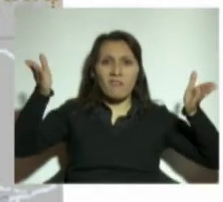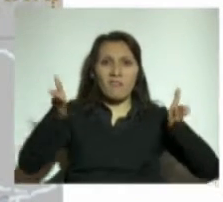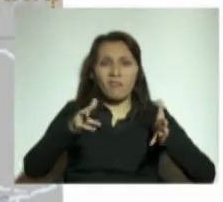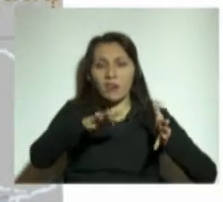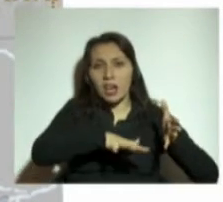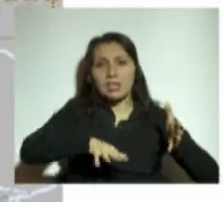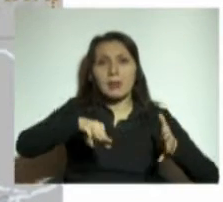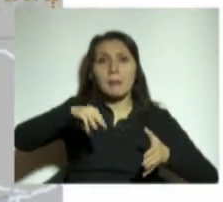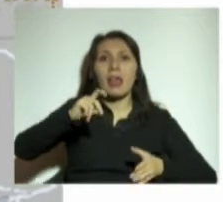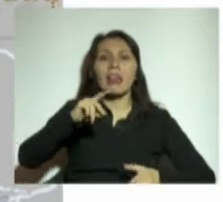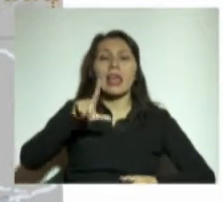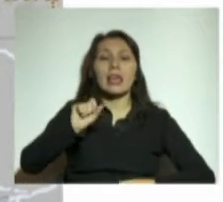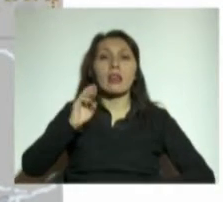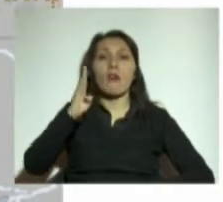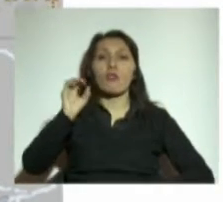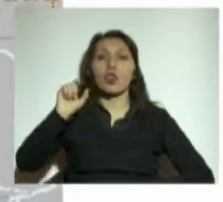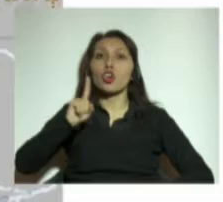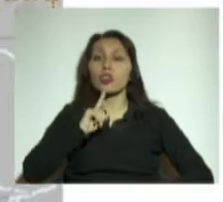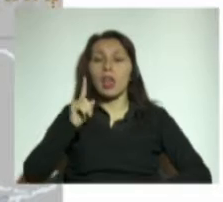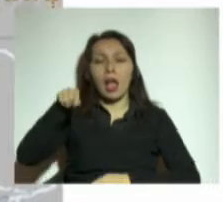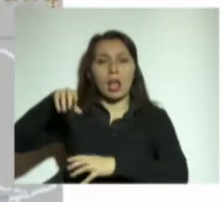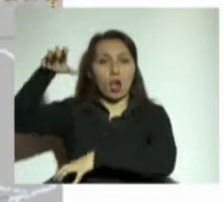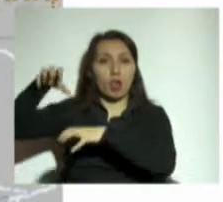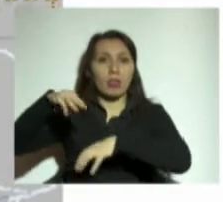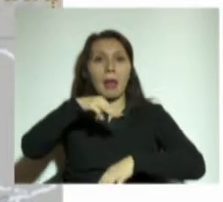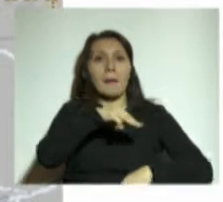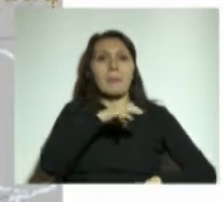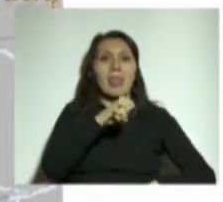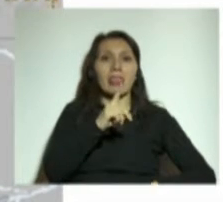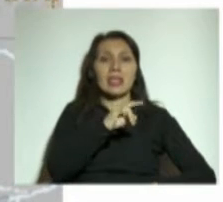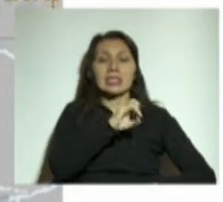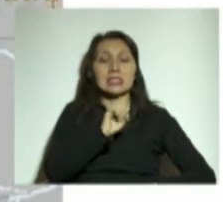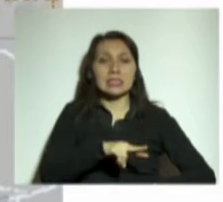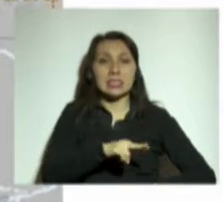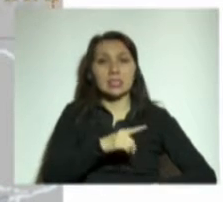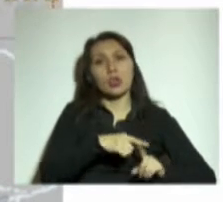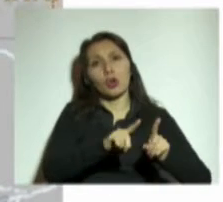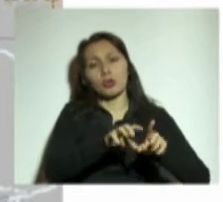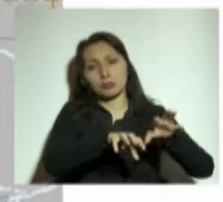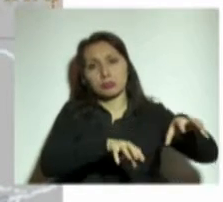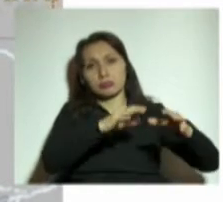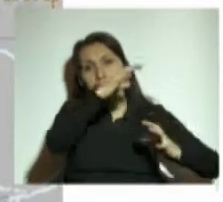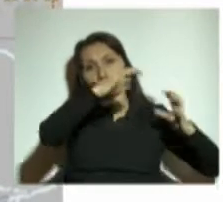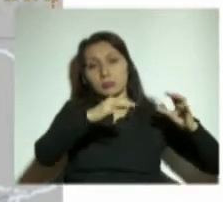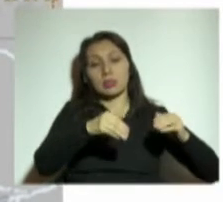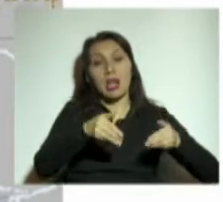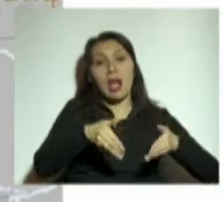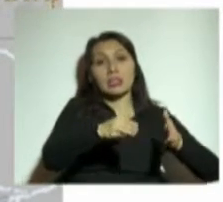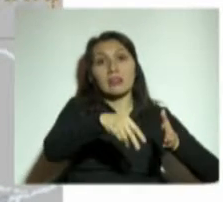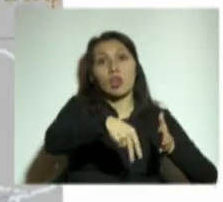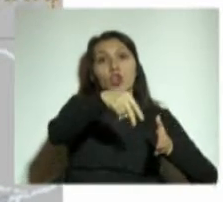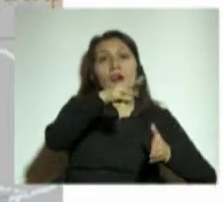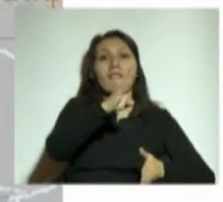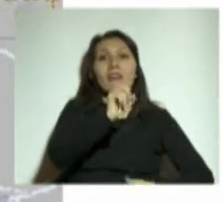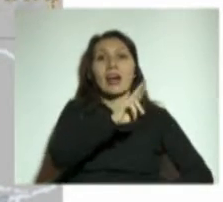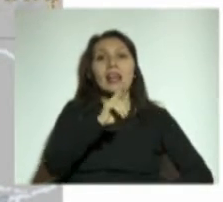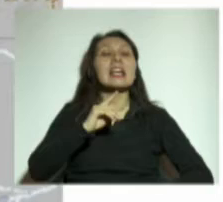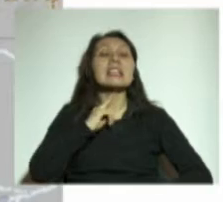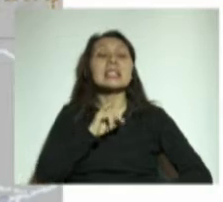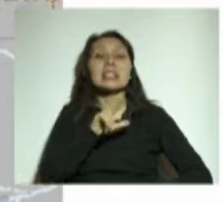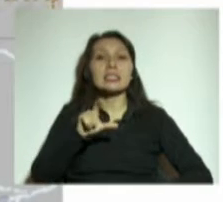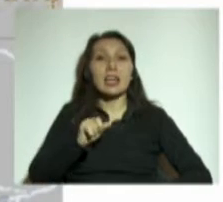del Magdalena, Bogotá está en una de las cordilleras, Medellín y Cali está en otra de las cordilleras y a la salida hacia el norte está Barranquilla. Tiene una